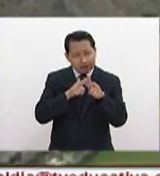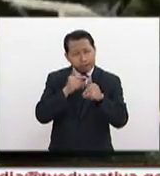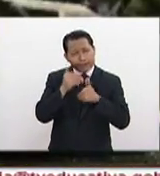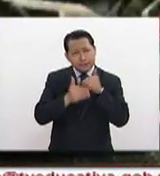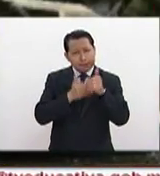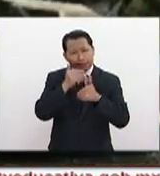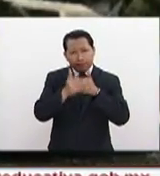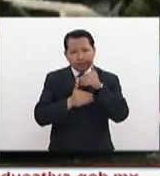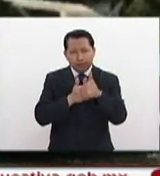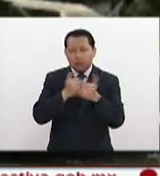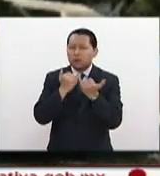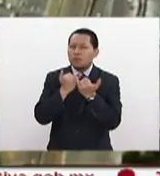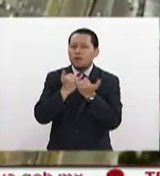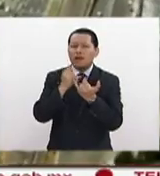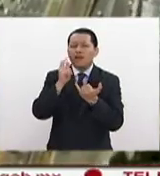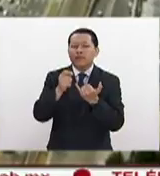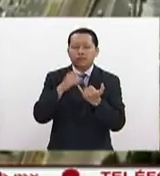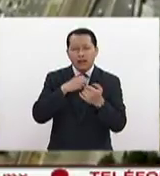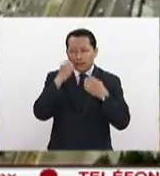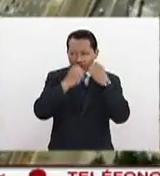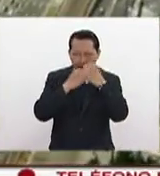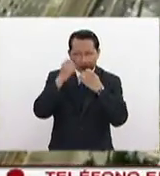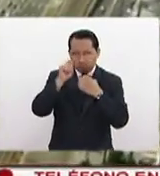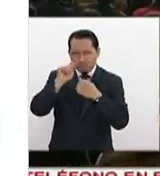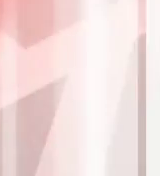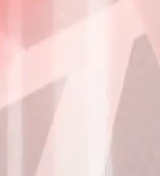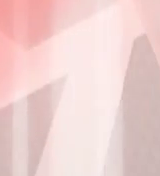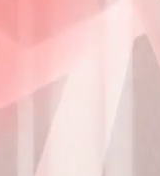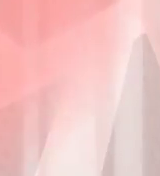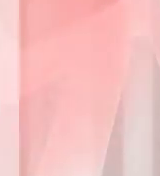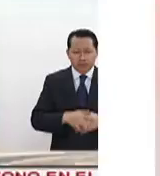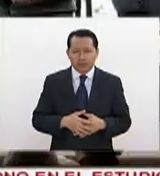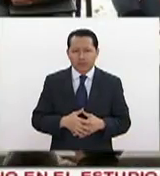atractivo, tal y como lo contemplan analistas externos.